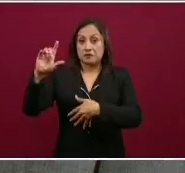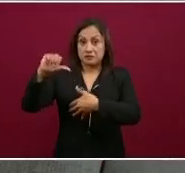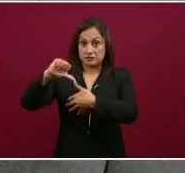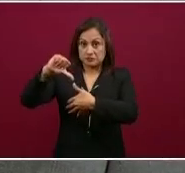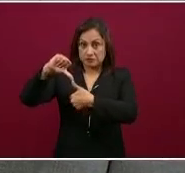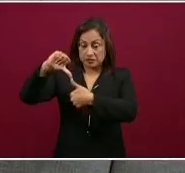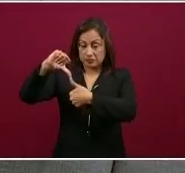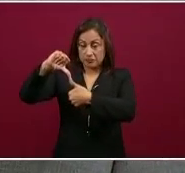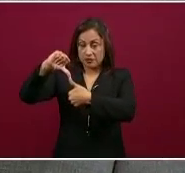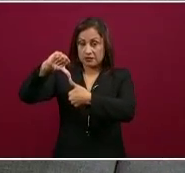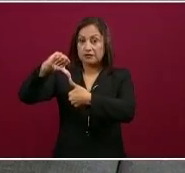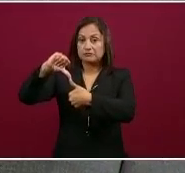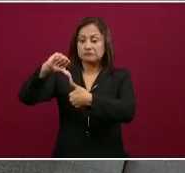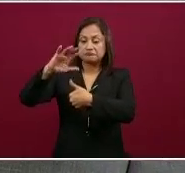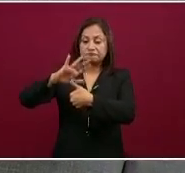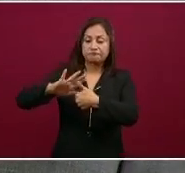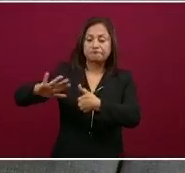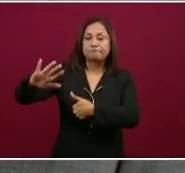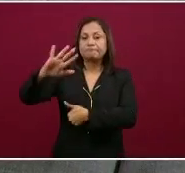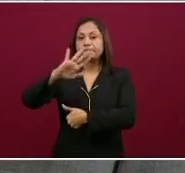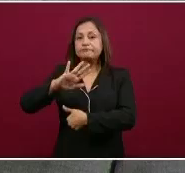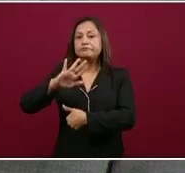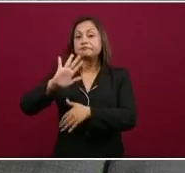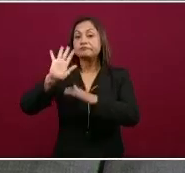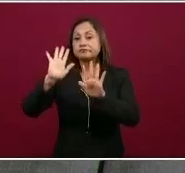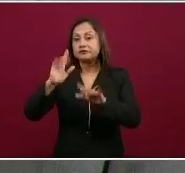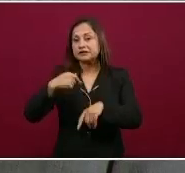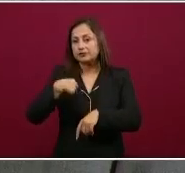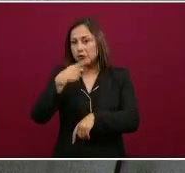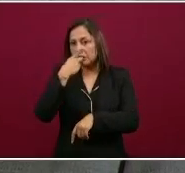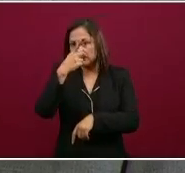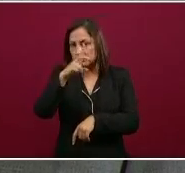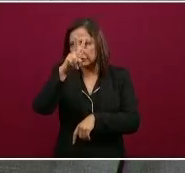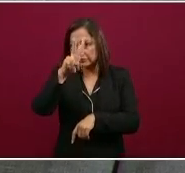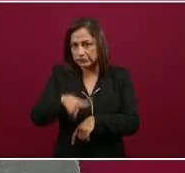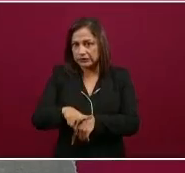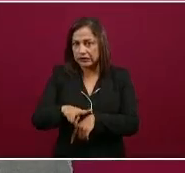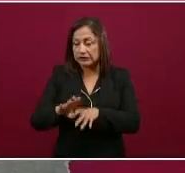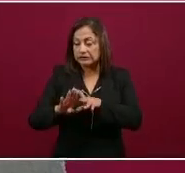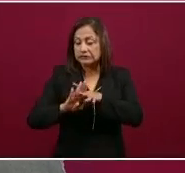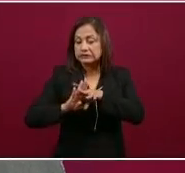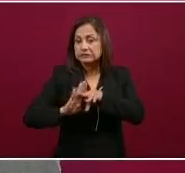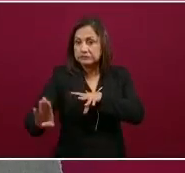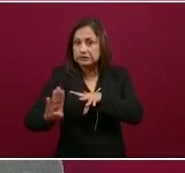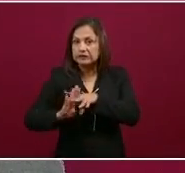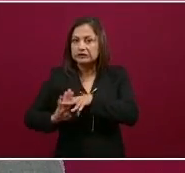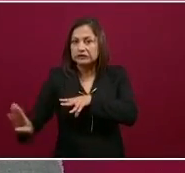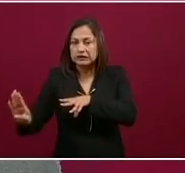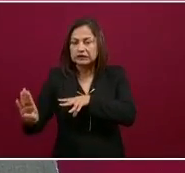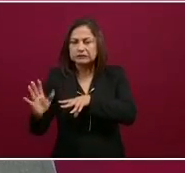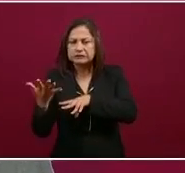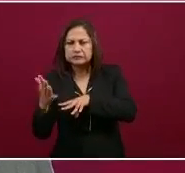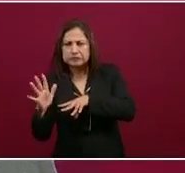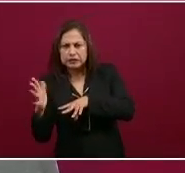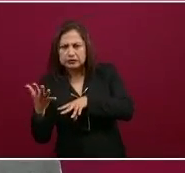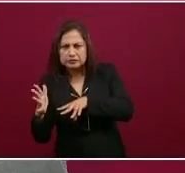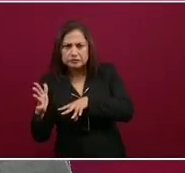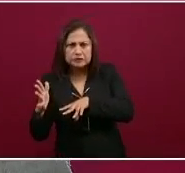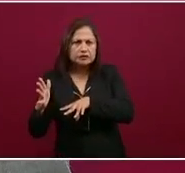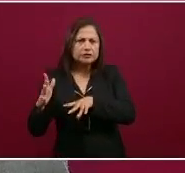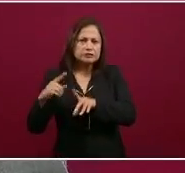los migrantes son de la hermana República de